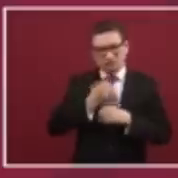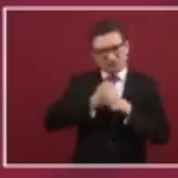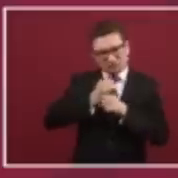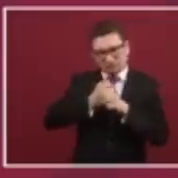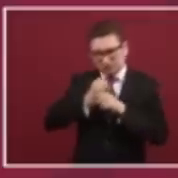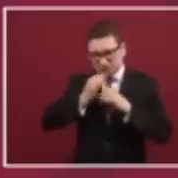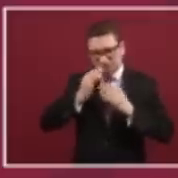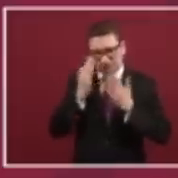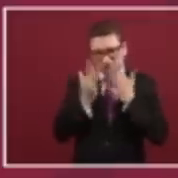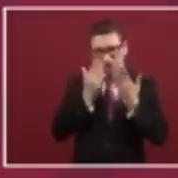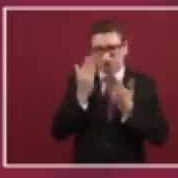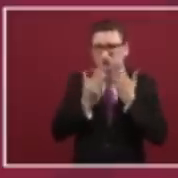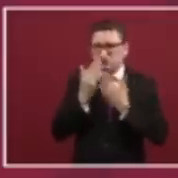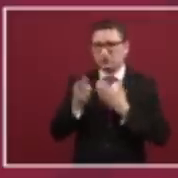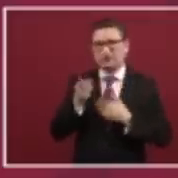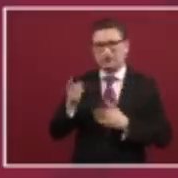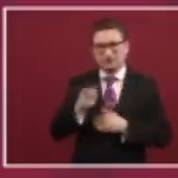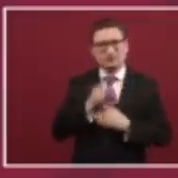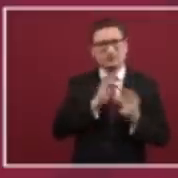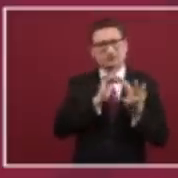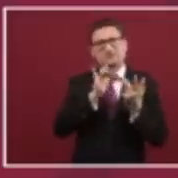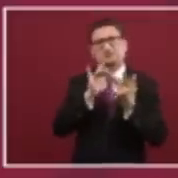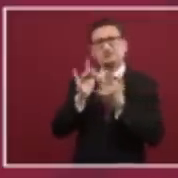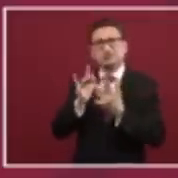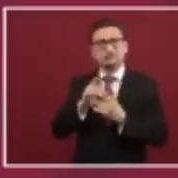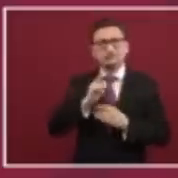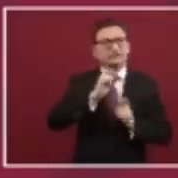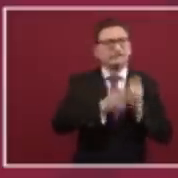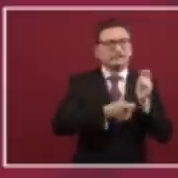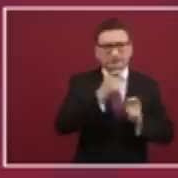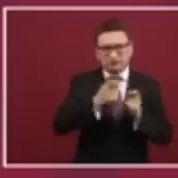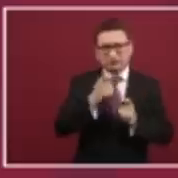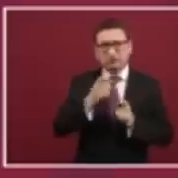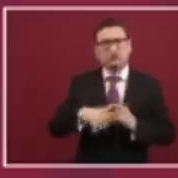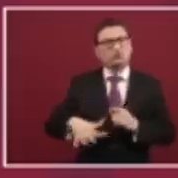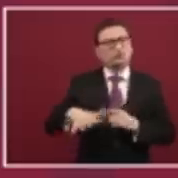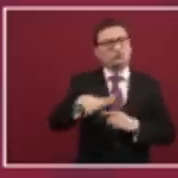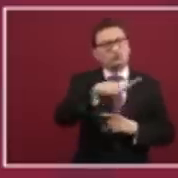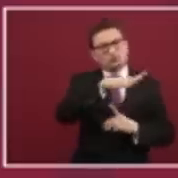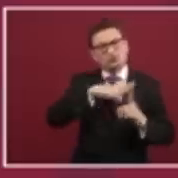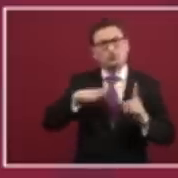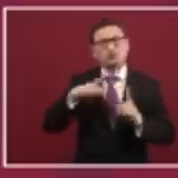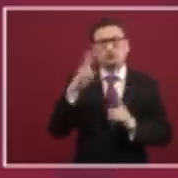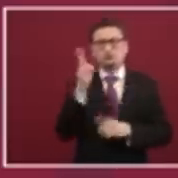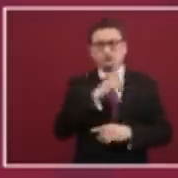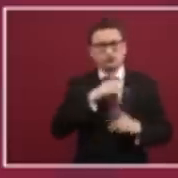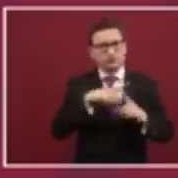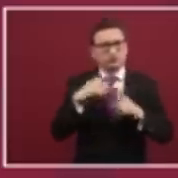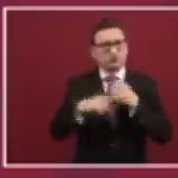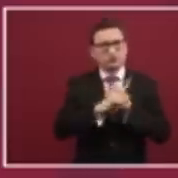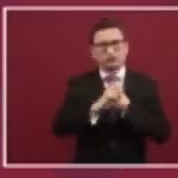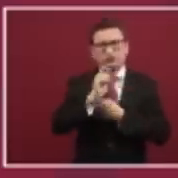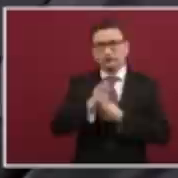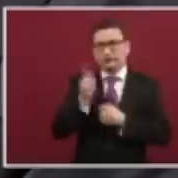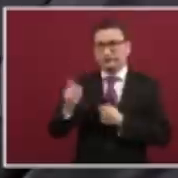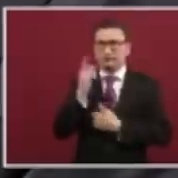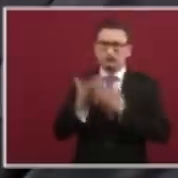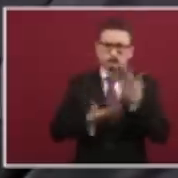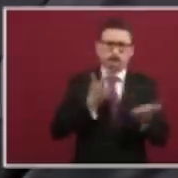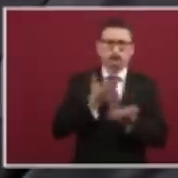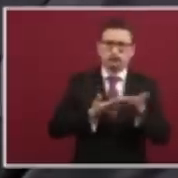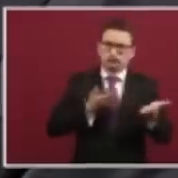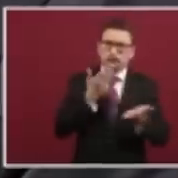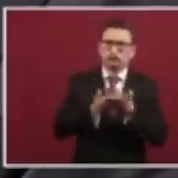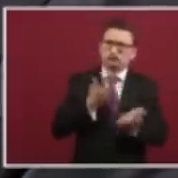el más vinculado con los problemas ambientales, el más propositivo o de los